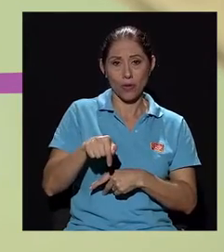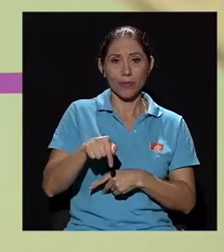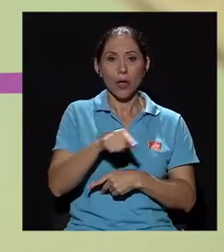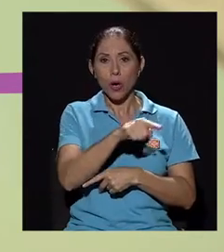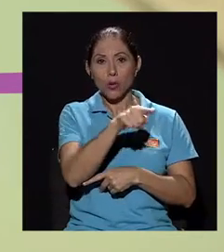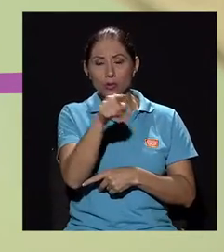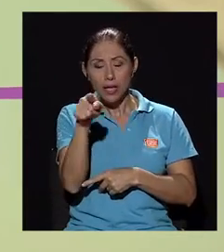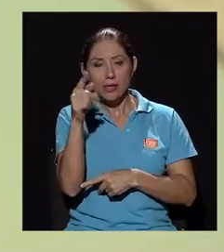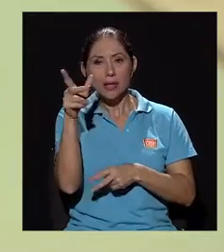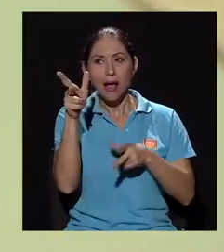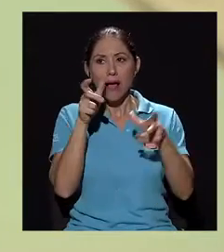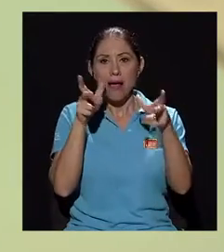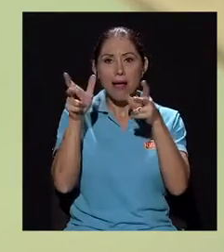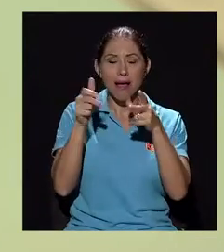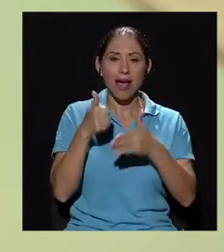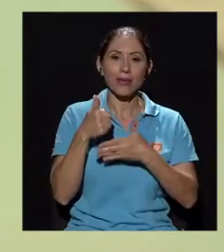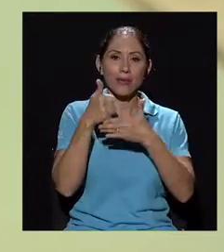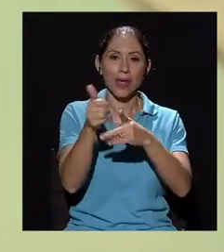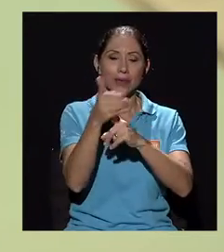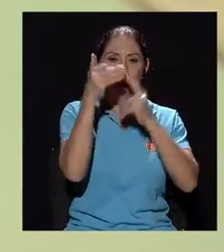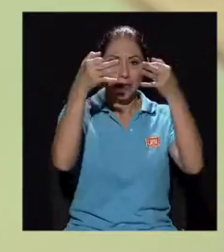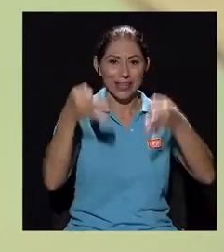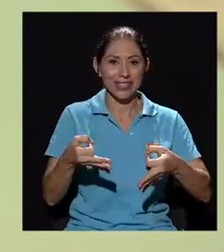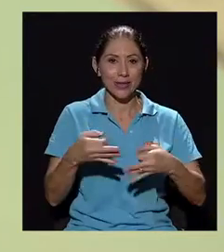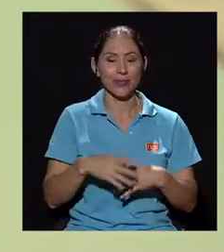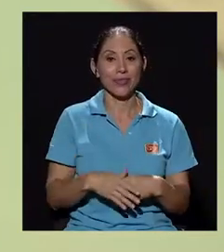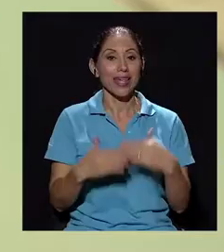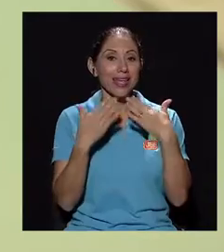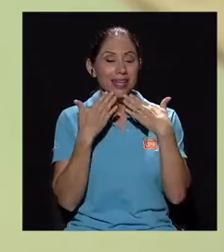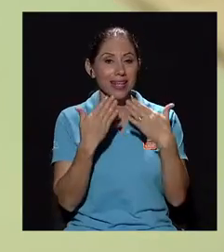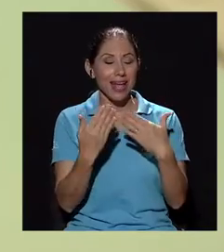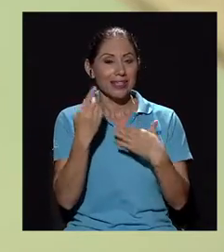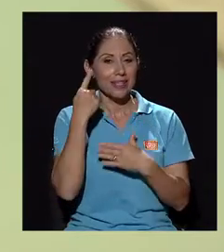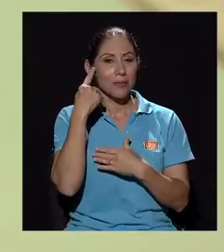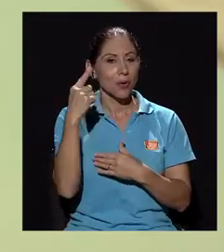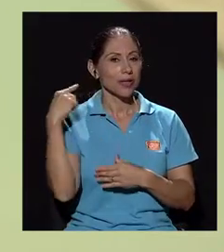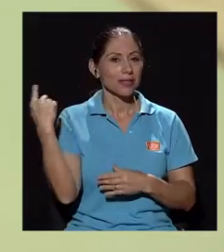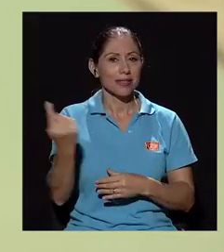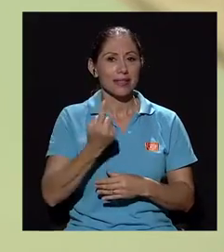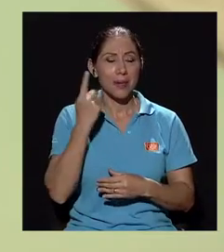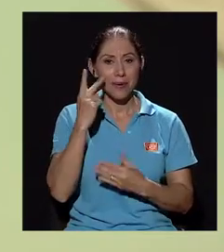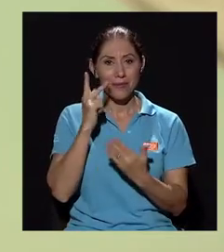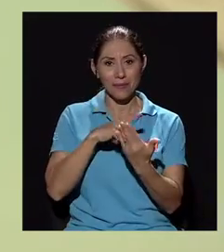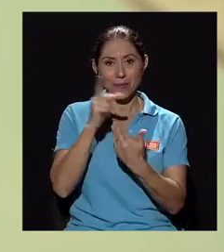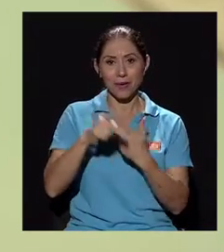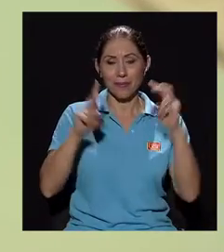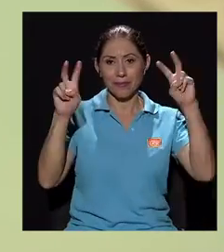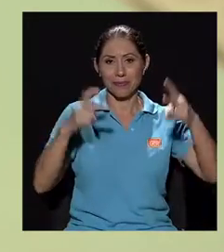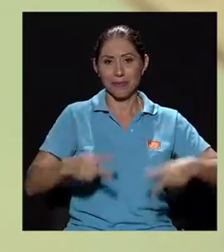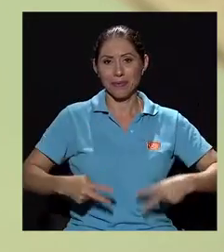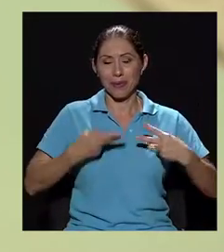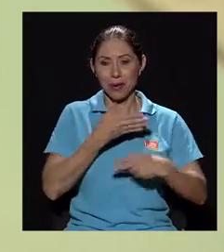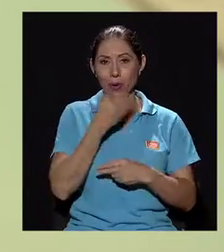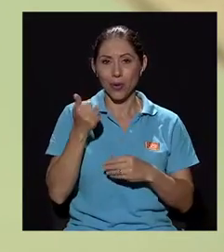les haya ayudado a tomar una decisión. Y gracias por siempre vernos